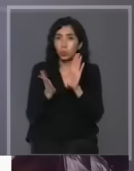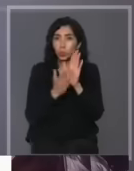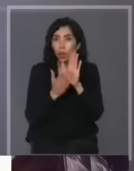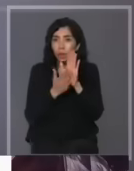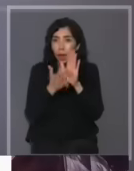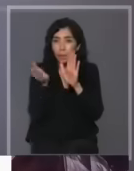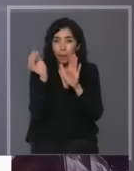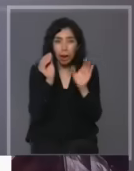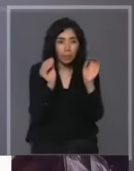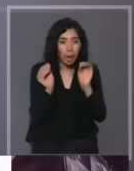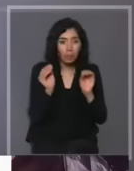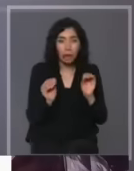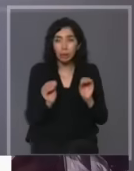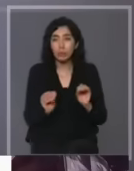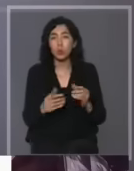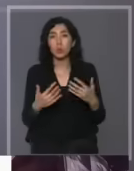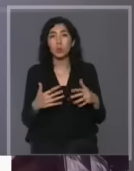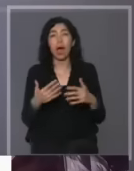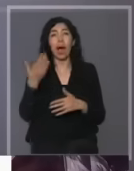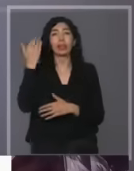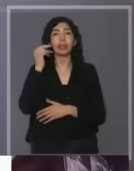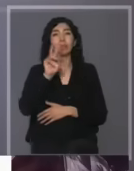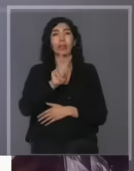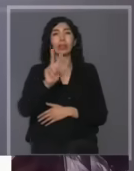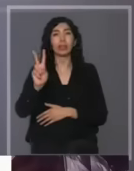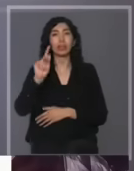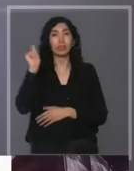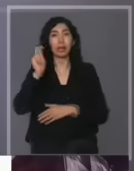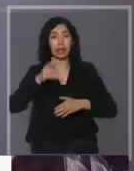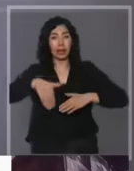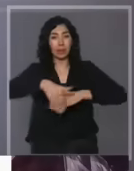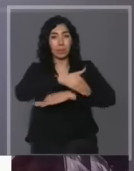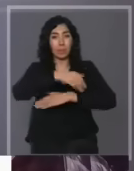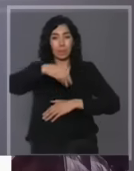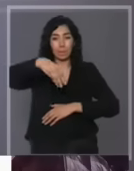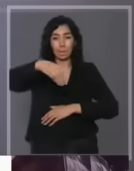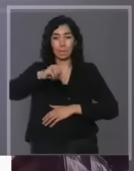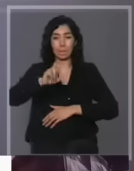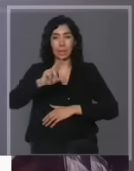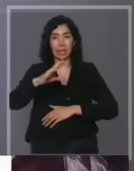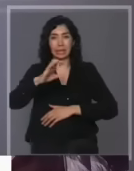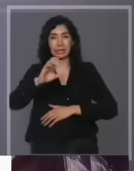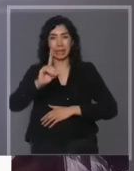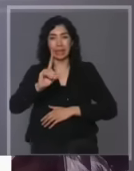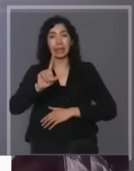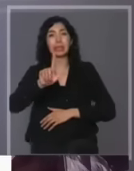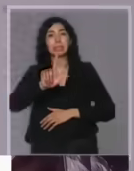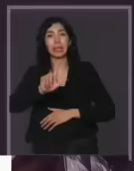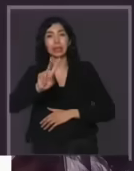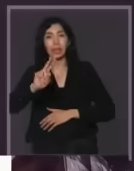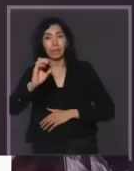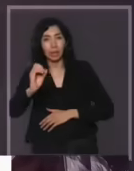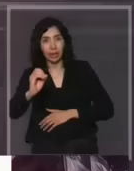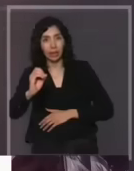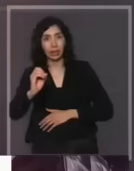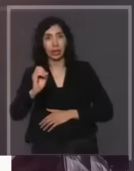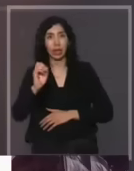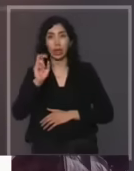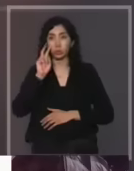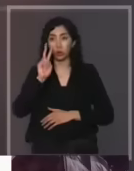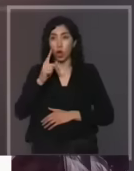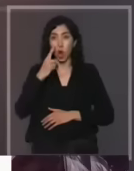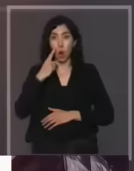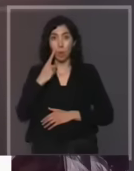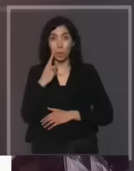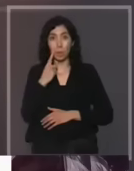piezas. 22 de septiembre pasado, calle Merced número 720. En la imagen se logra divisar al entonces subsecretario